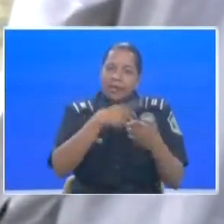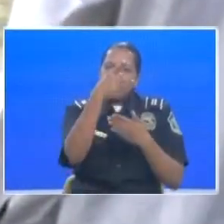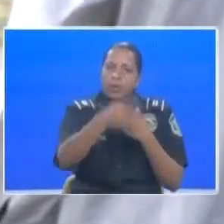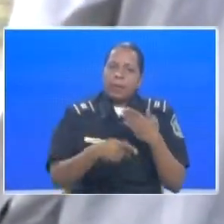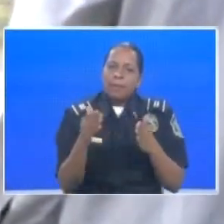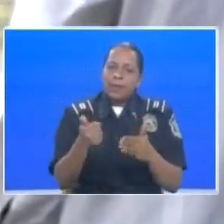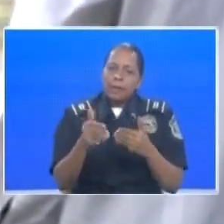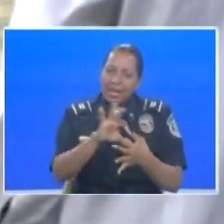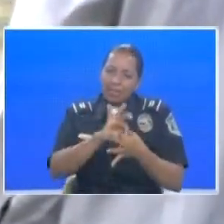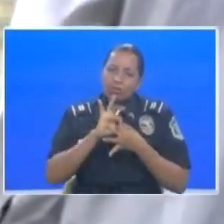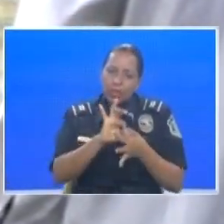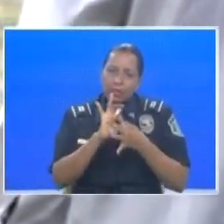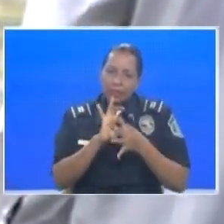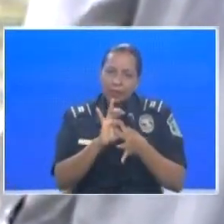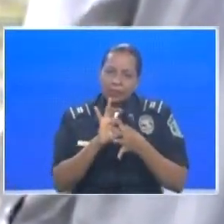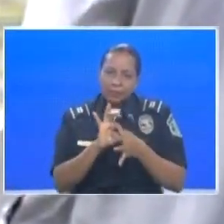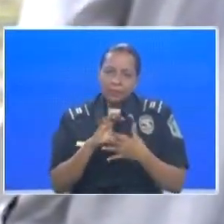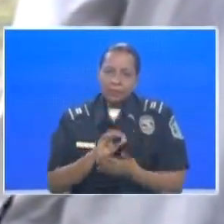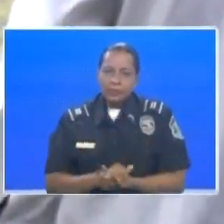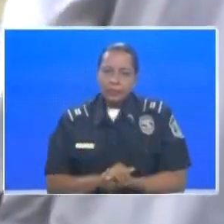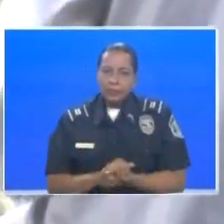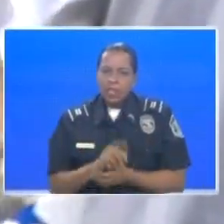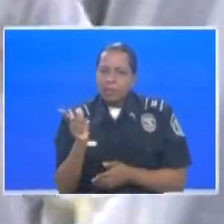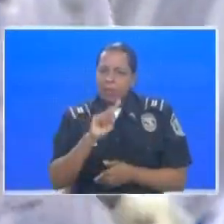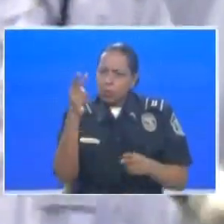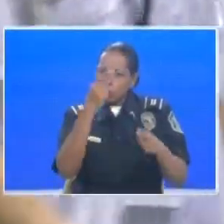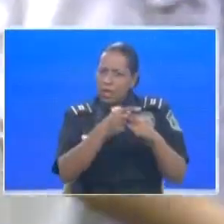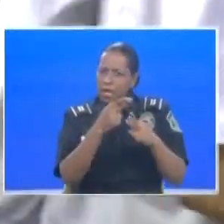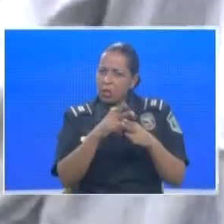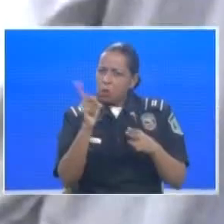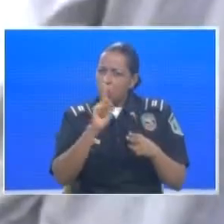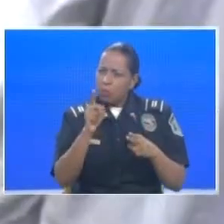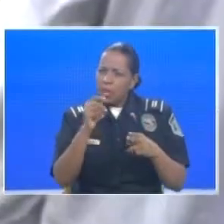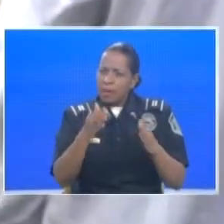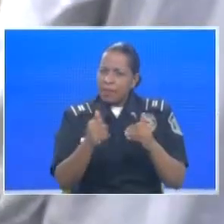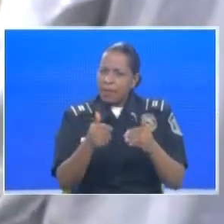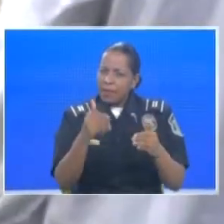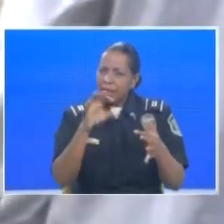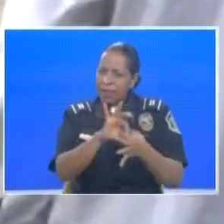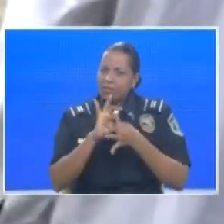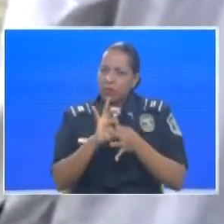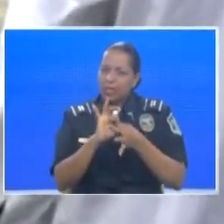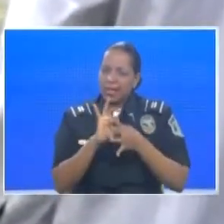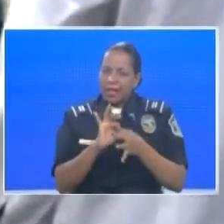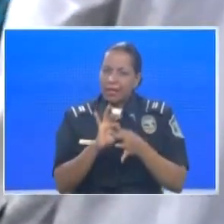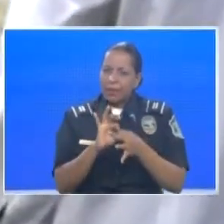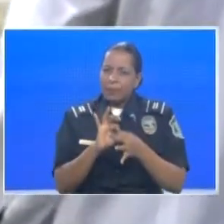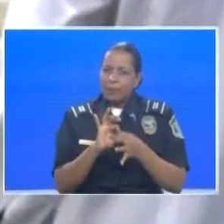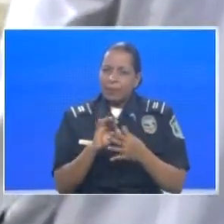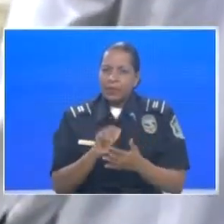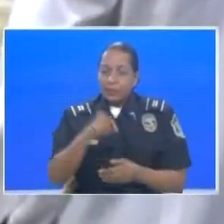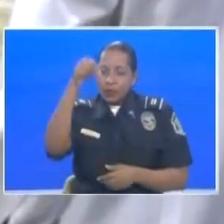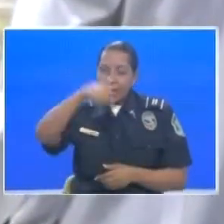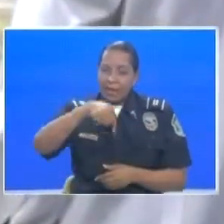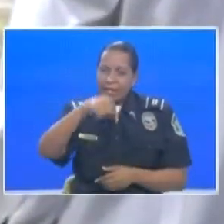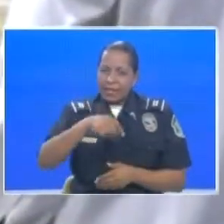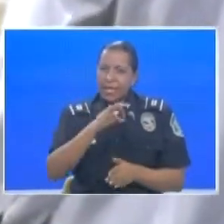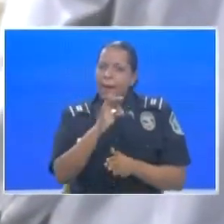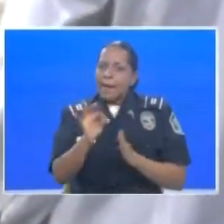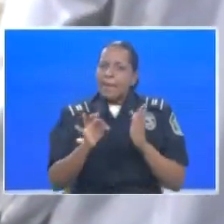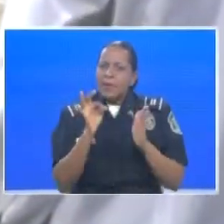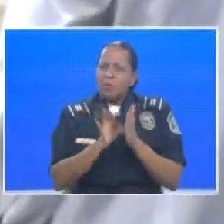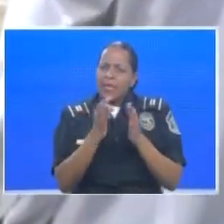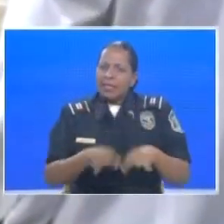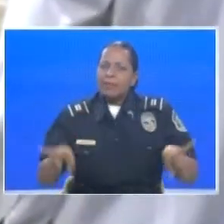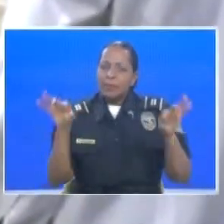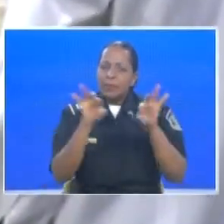Panamá Solidario. Pero no es el nombre solamente el Panamá Solidario. La solidaridad en este momento es